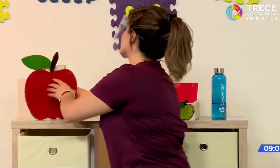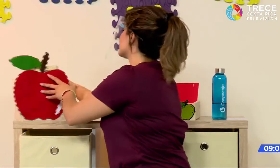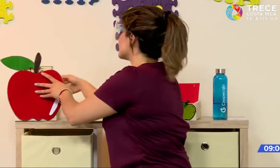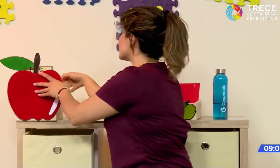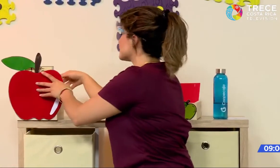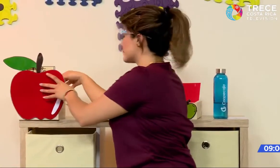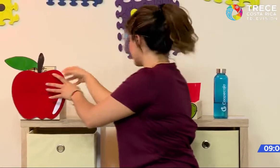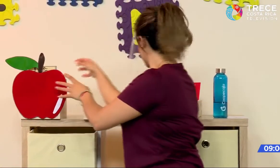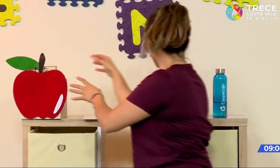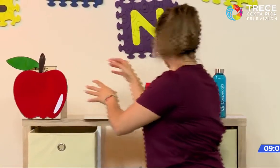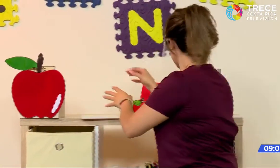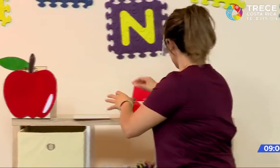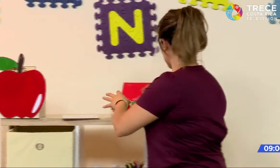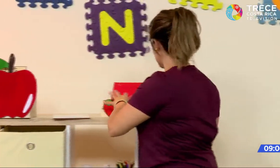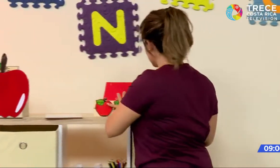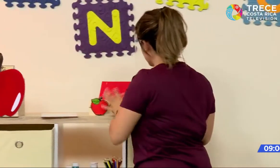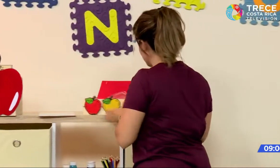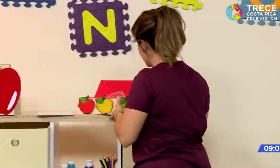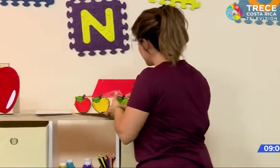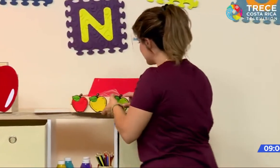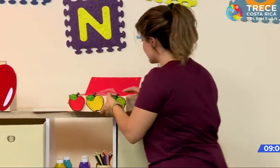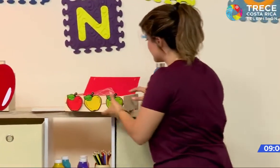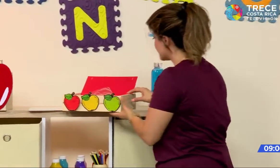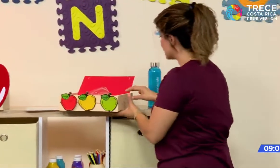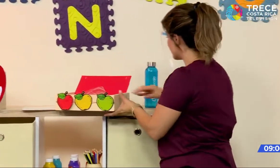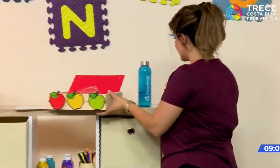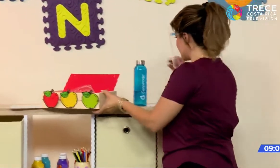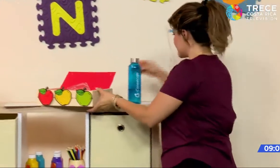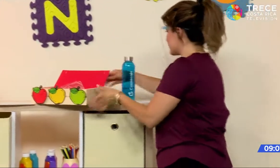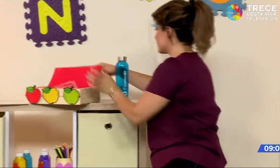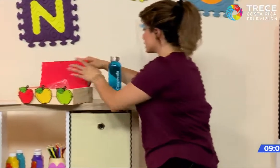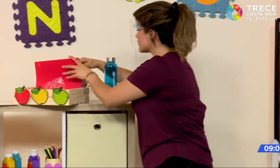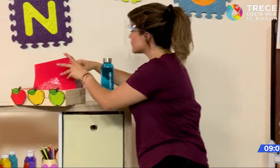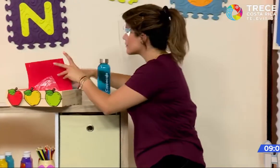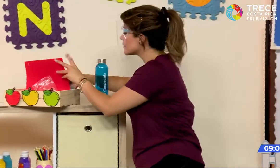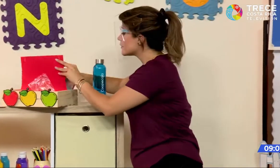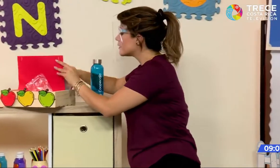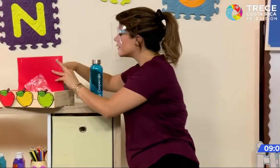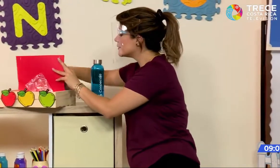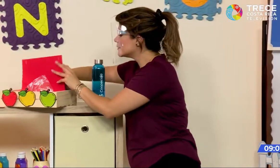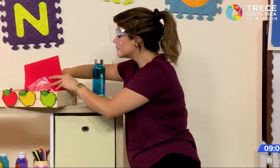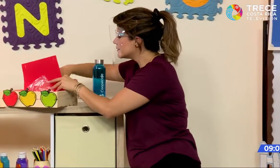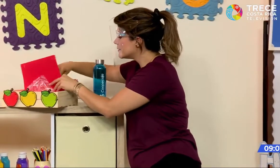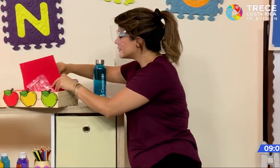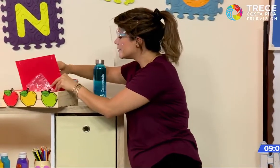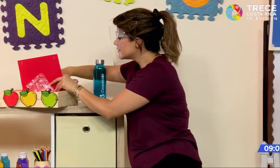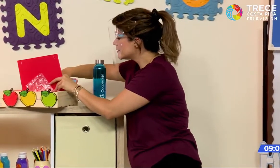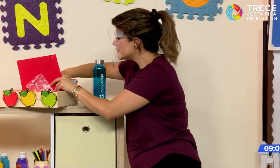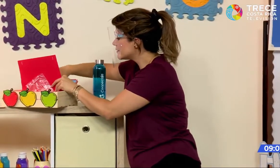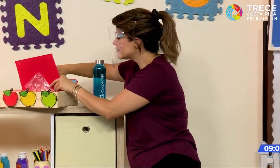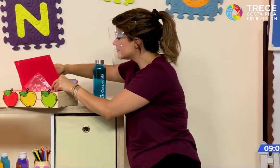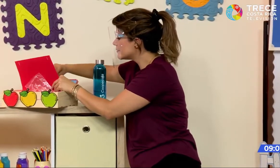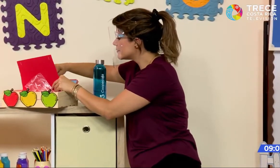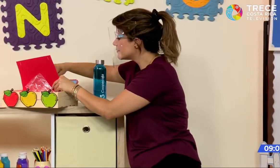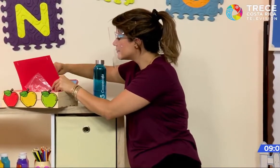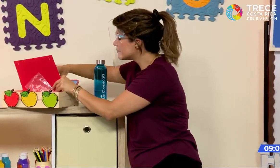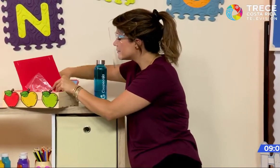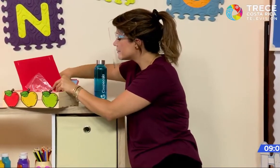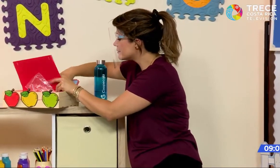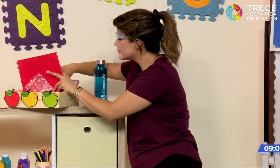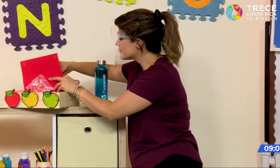no... En la de las manzanas. Ahí tiene que estar como atrás. Nuestras condiciones del clima. Y